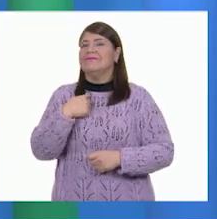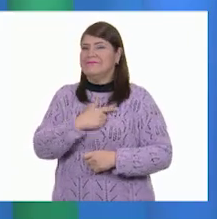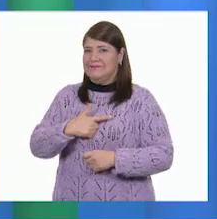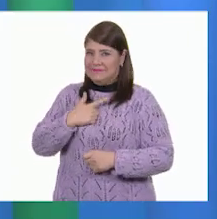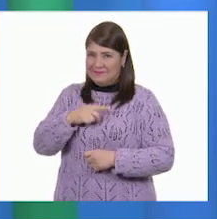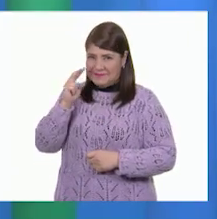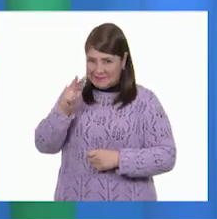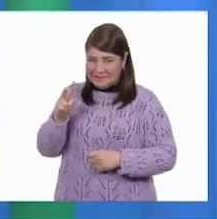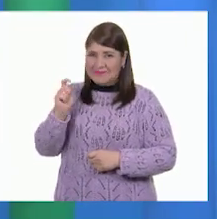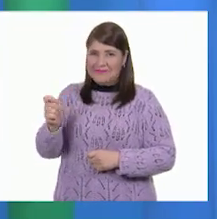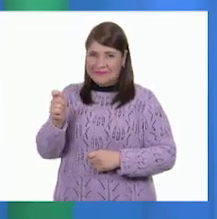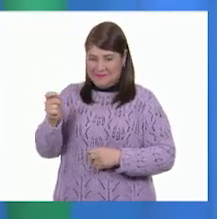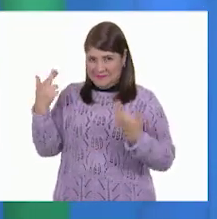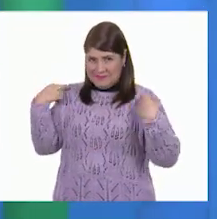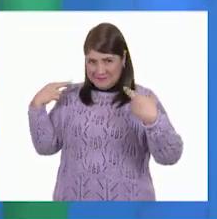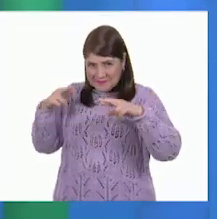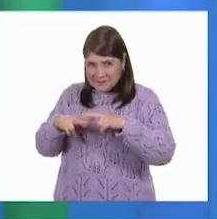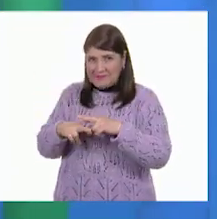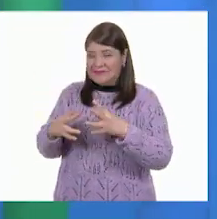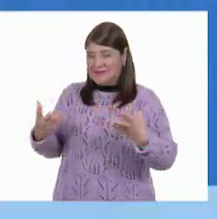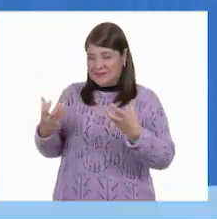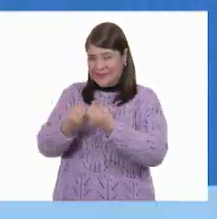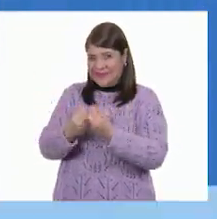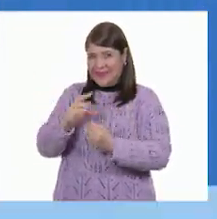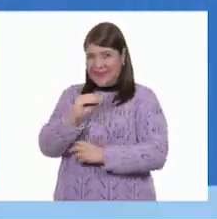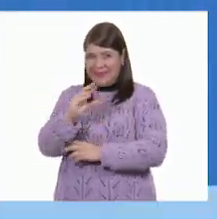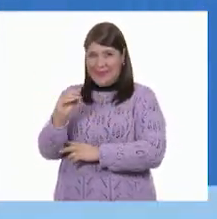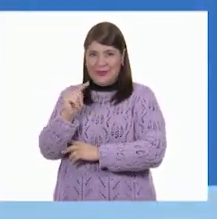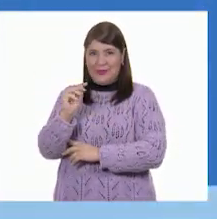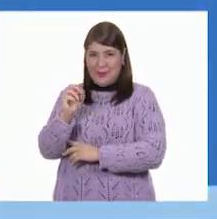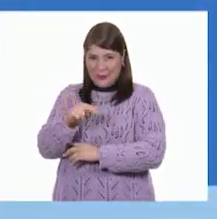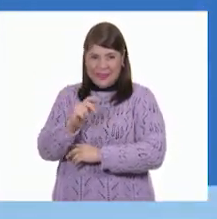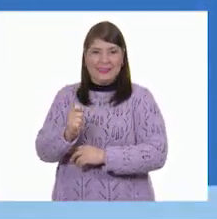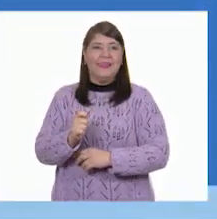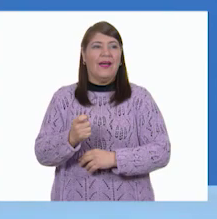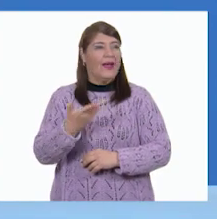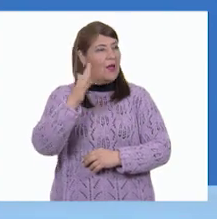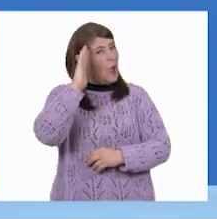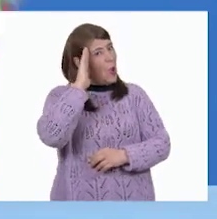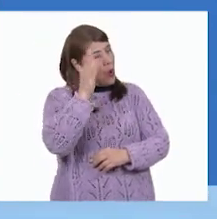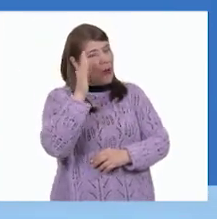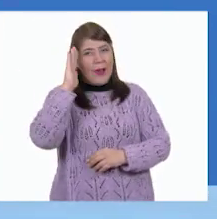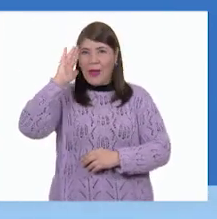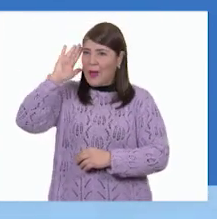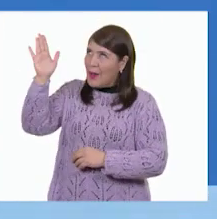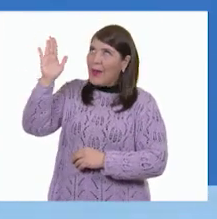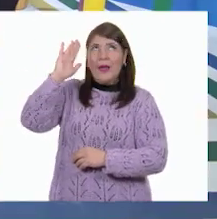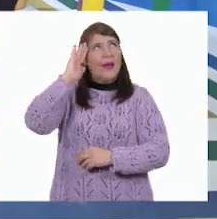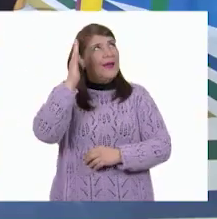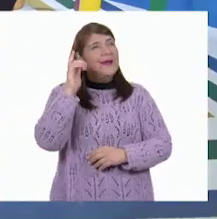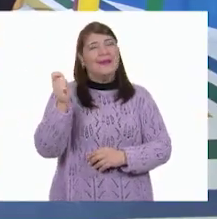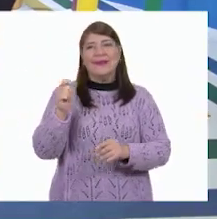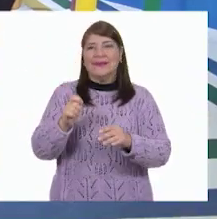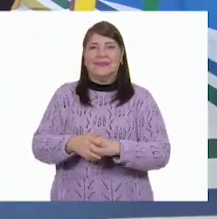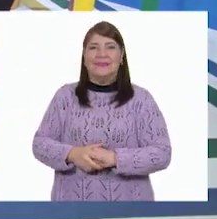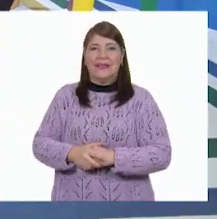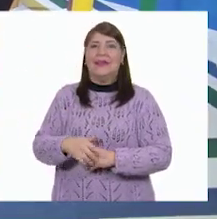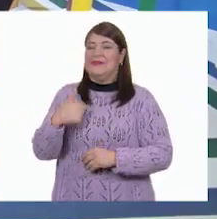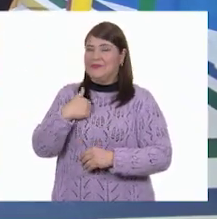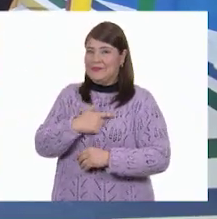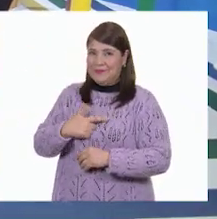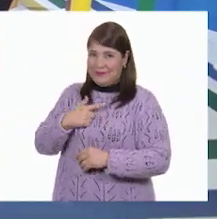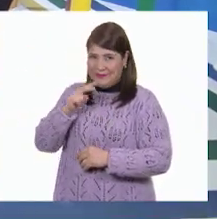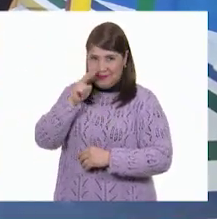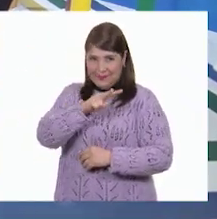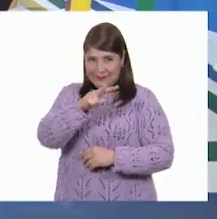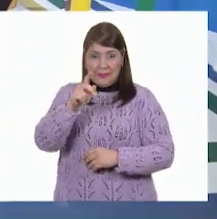aquí, maestra Ceci, junto con Ton. Hola, Ton. Hola maestra, hola Jenny. Qué gusto me da verlos. Y ahora